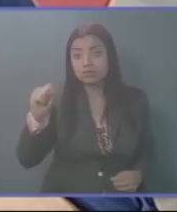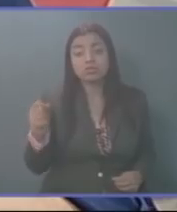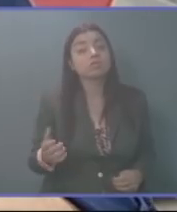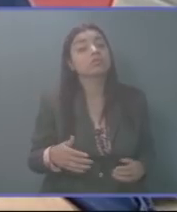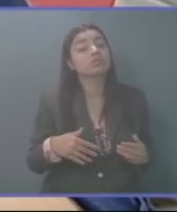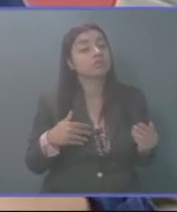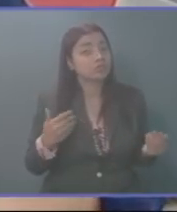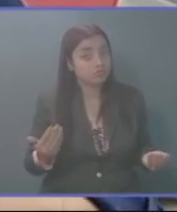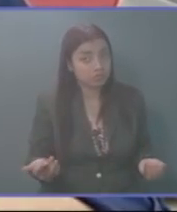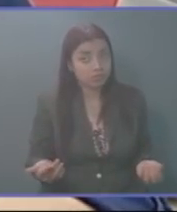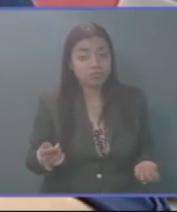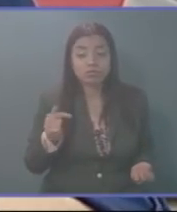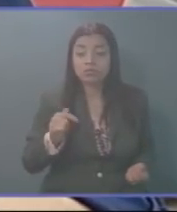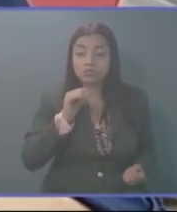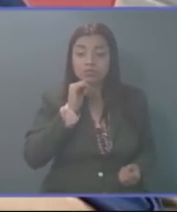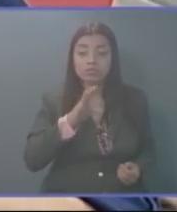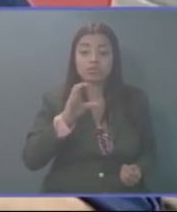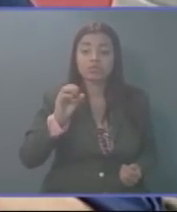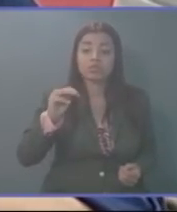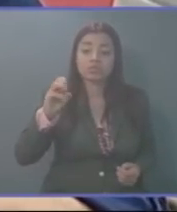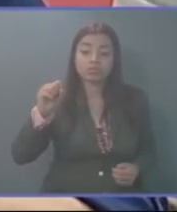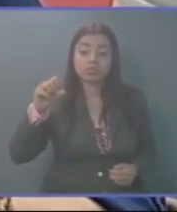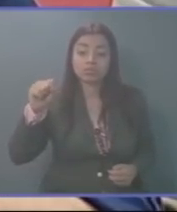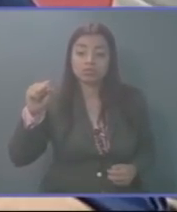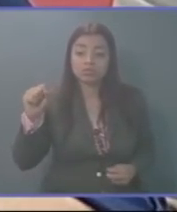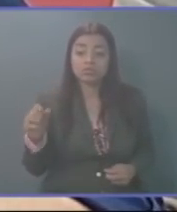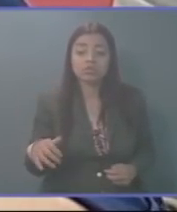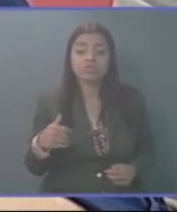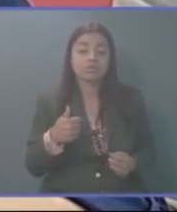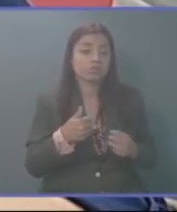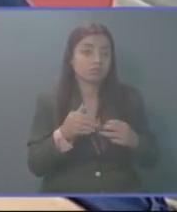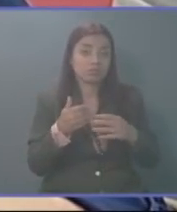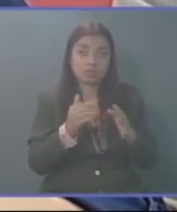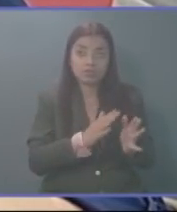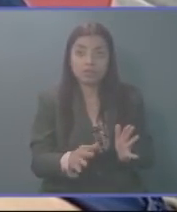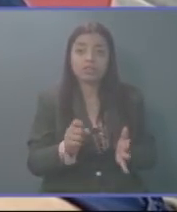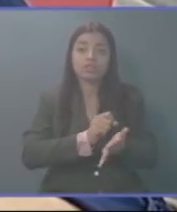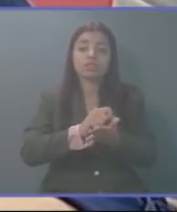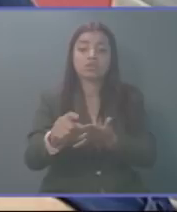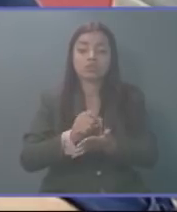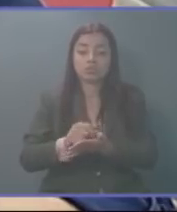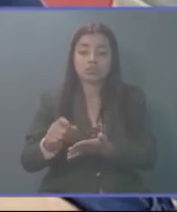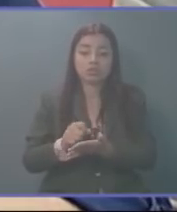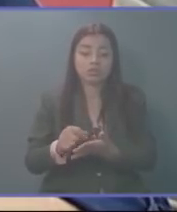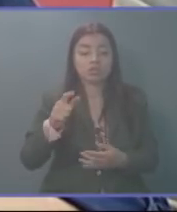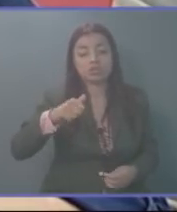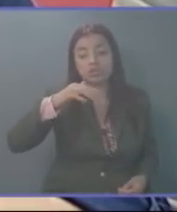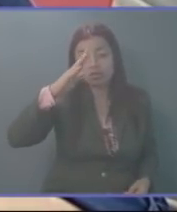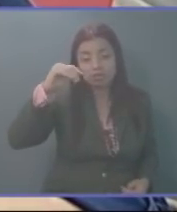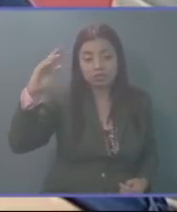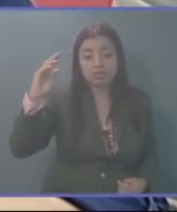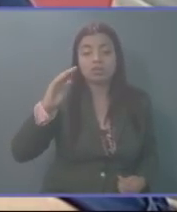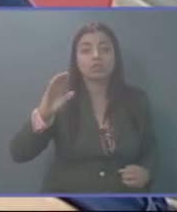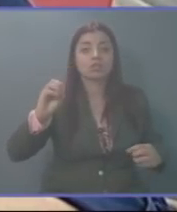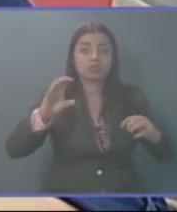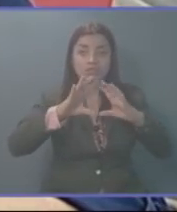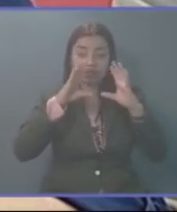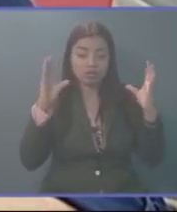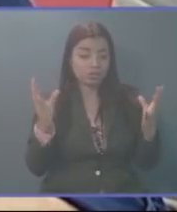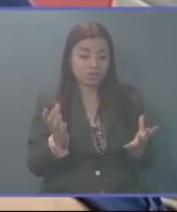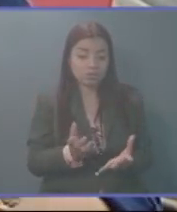¿verdad?, que maneja la OMS y que manejan todos los centros educativos nacionales e